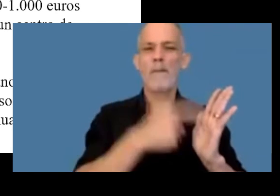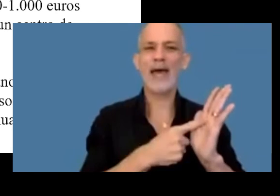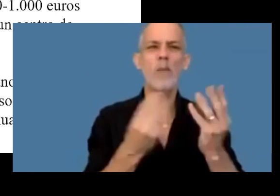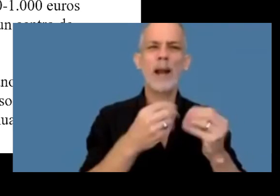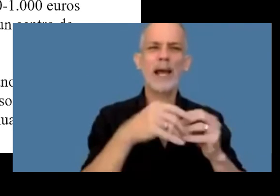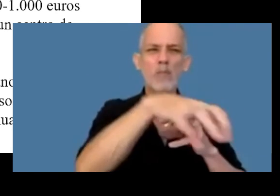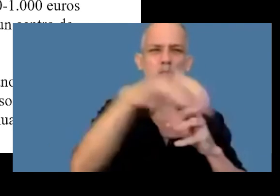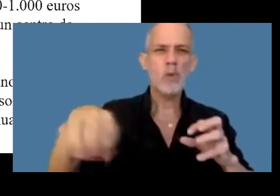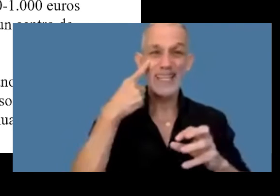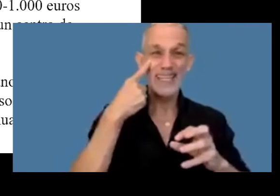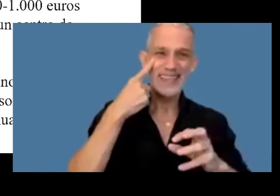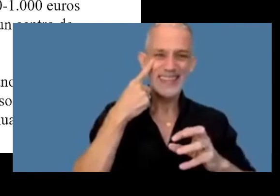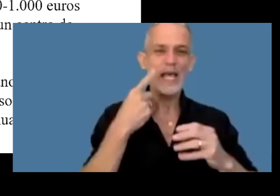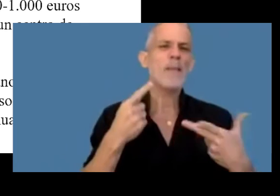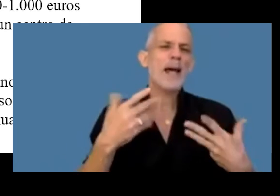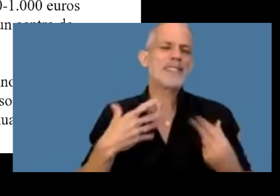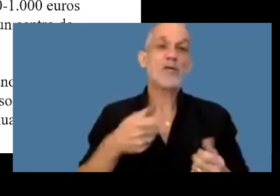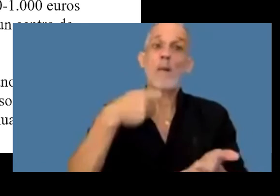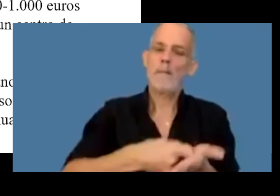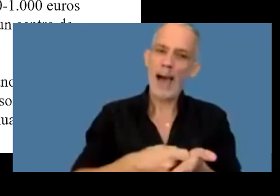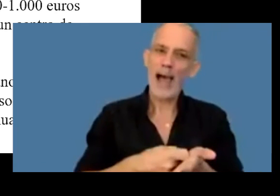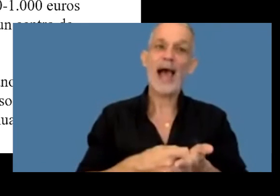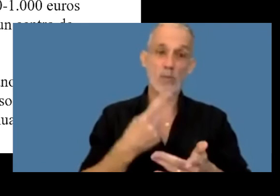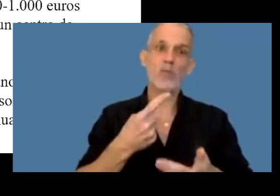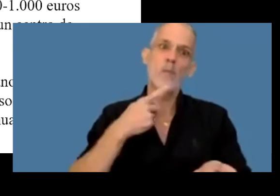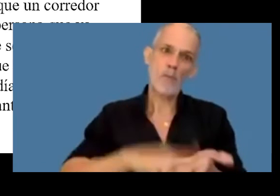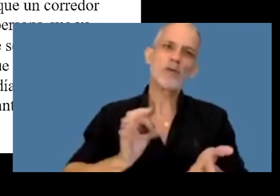de sanidad y pagar una tasa anual.